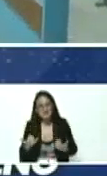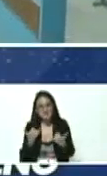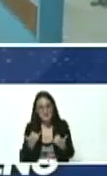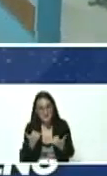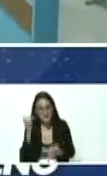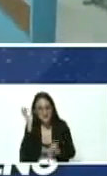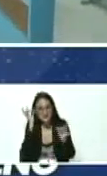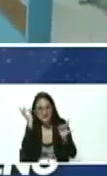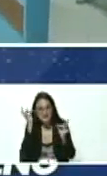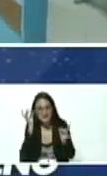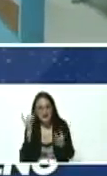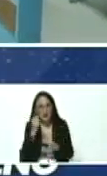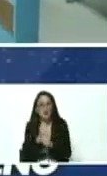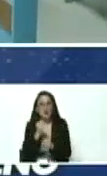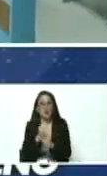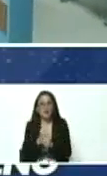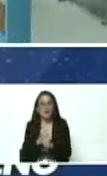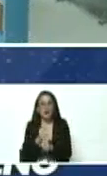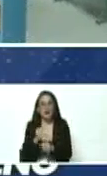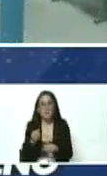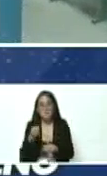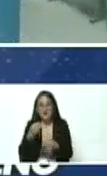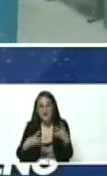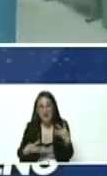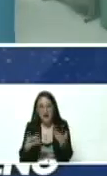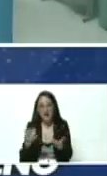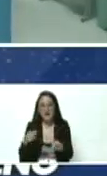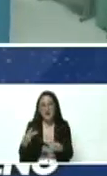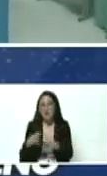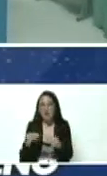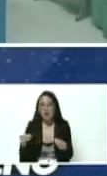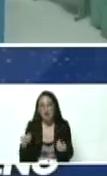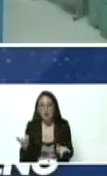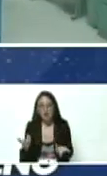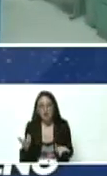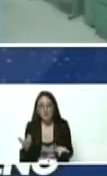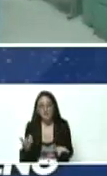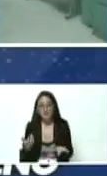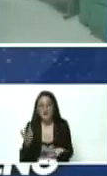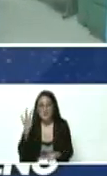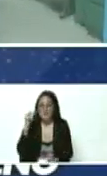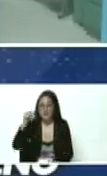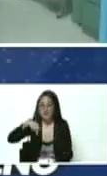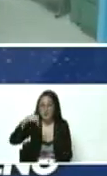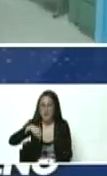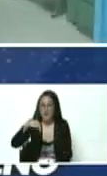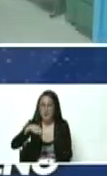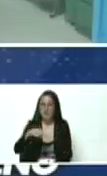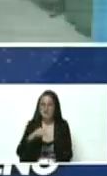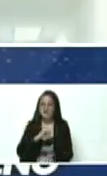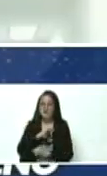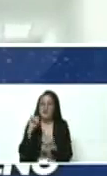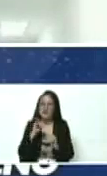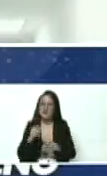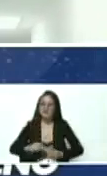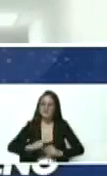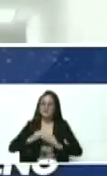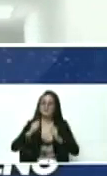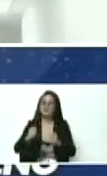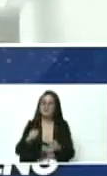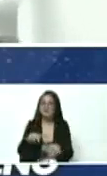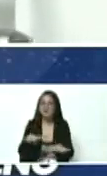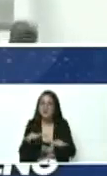obrero, con los recursos, con los materiales, con la logística. Es por eso que hoy tenemos la felicidad de entregar esta